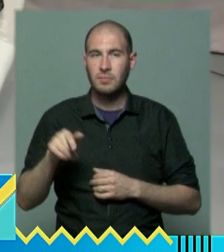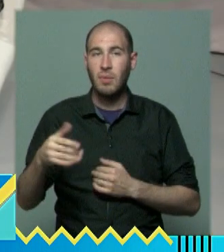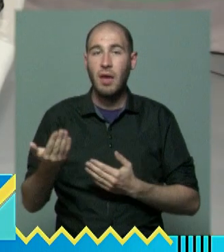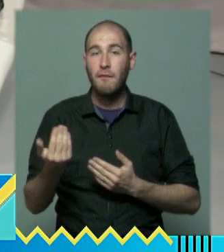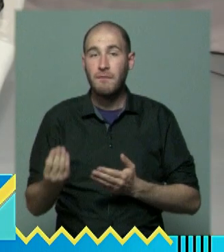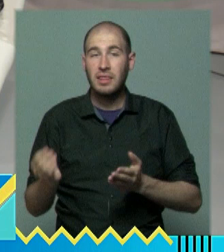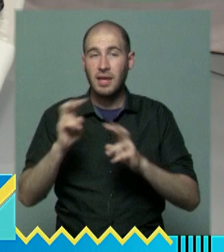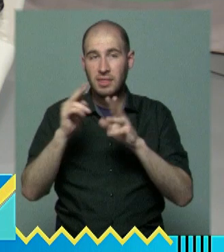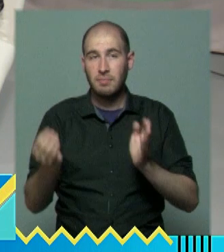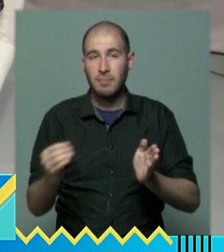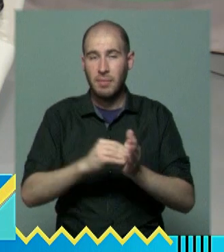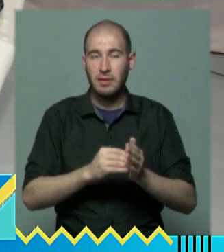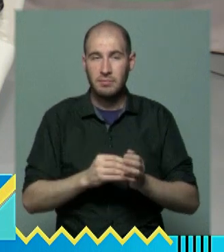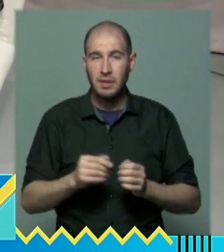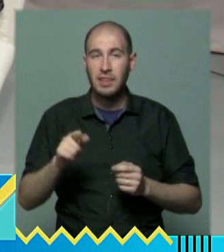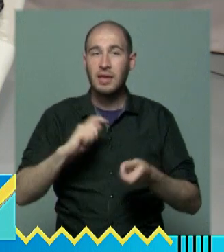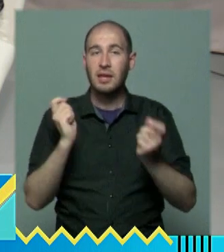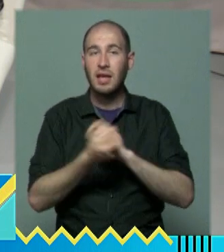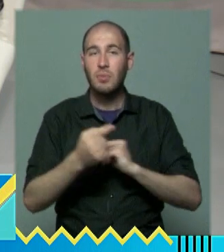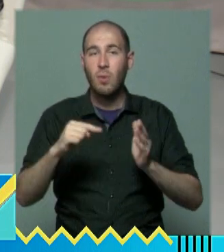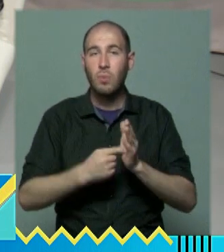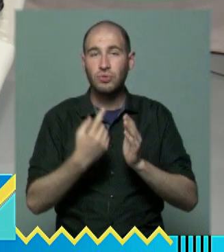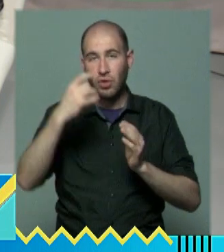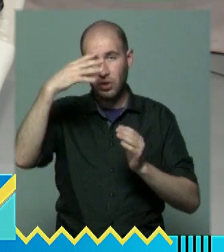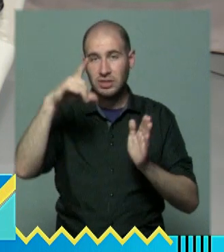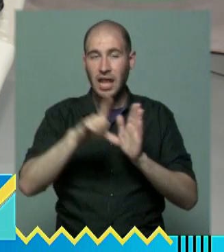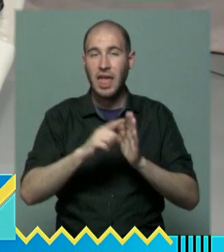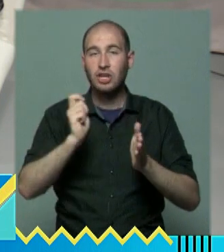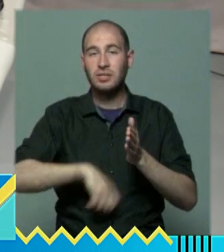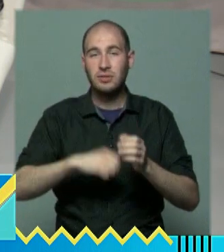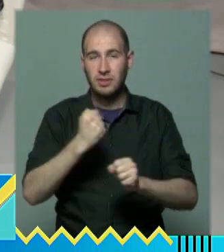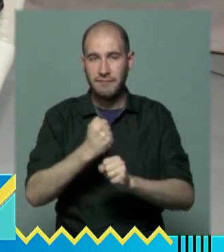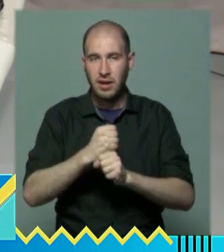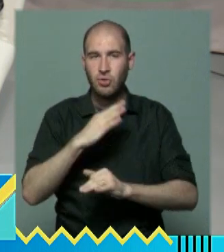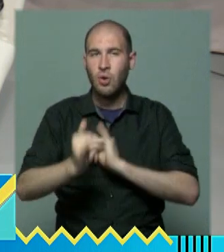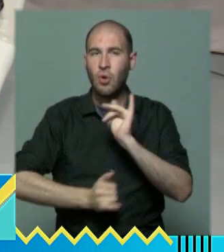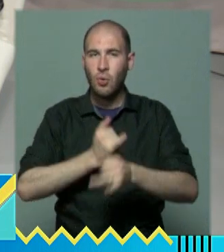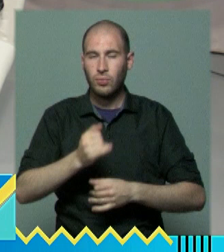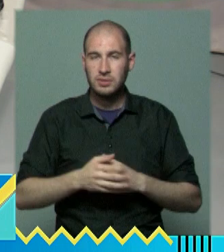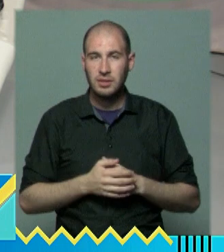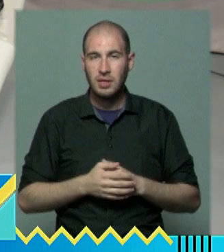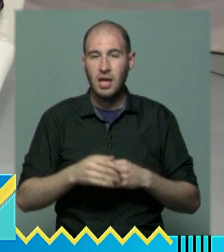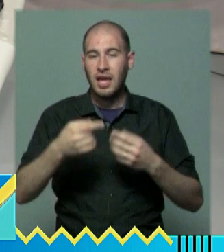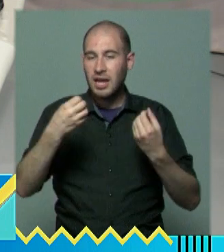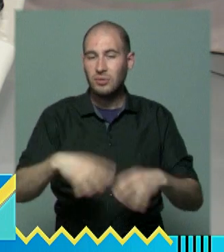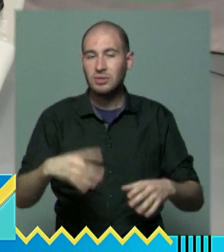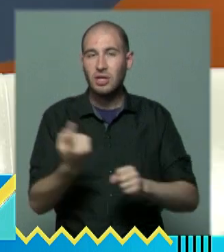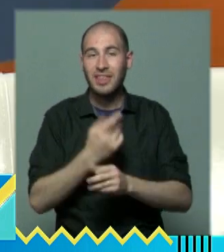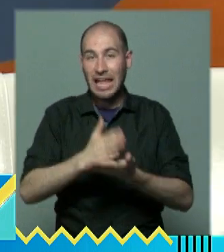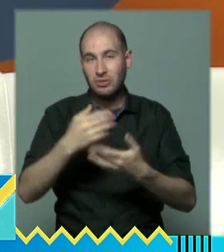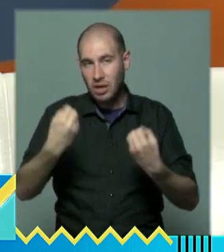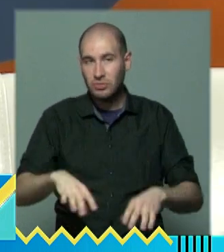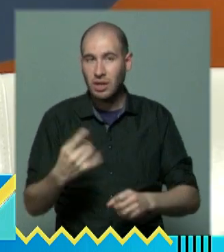falta agregar un tema que no es menor, que es la modificación del artículo 12 de la Ley de Contrato de Trabajo, cuando habla de la irrenunciabilidad de los